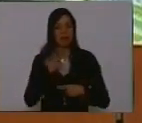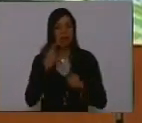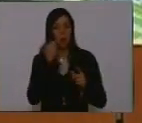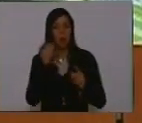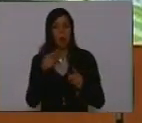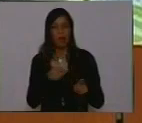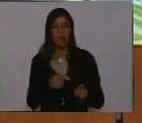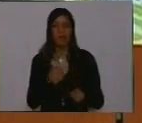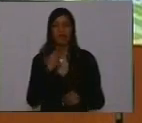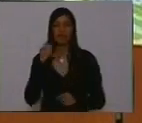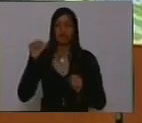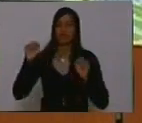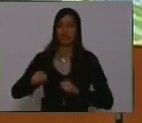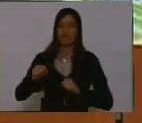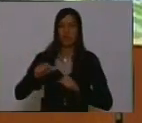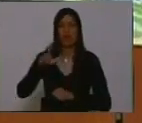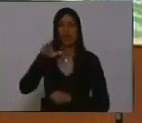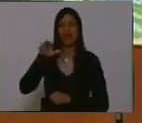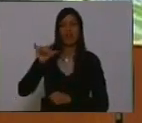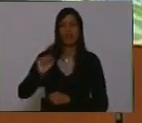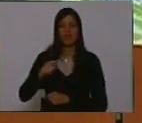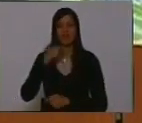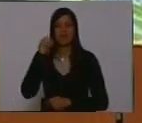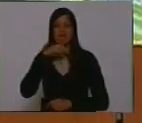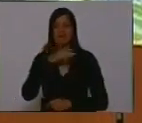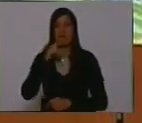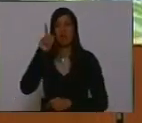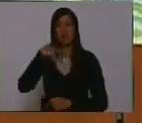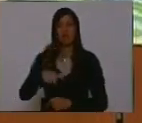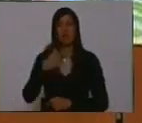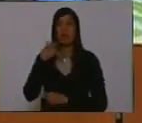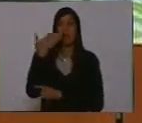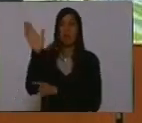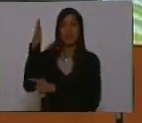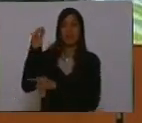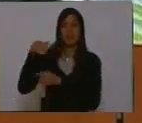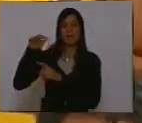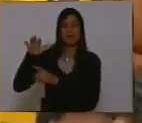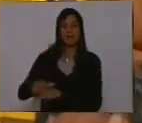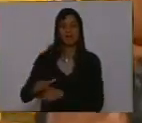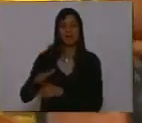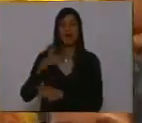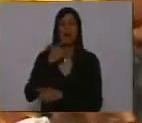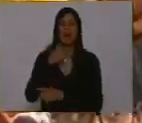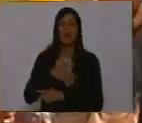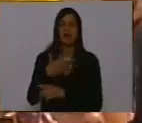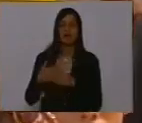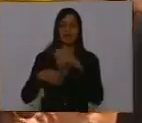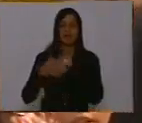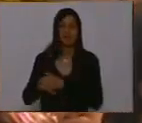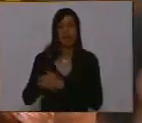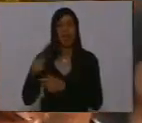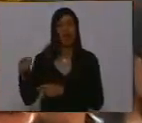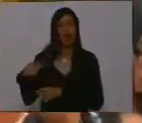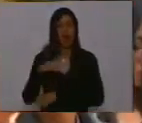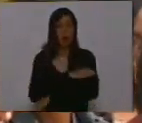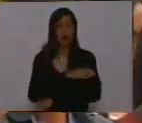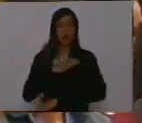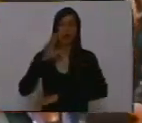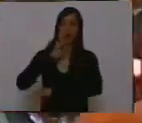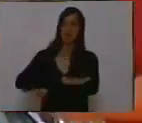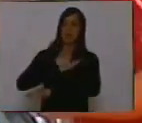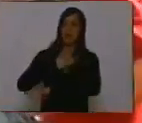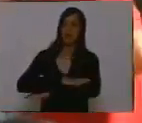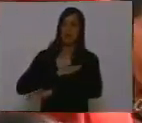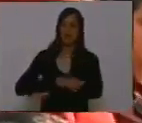ese, hay que voltear la bandera y pisotear la bandera de nuestro país, y salieron ellos a pisotear la bandera